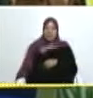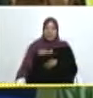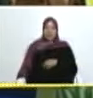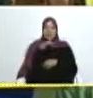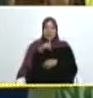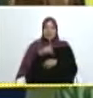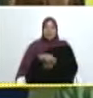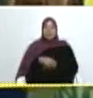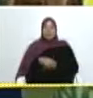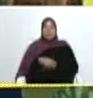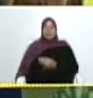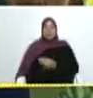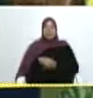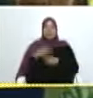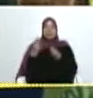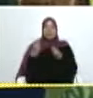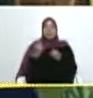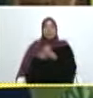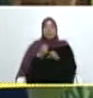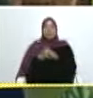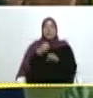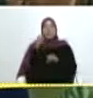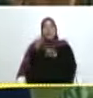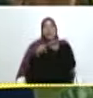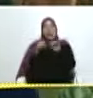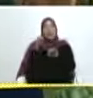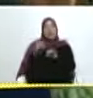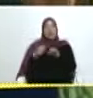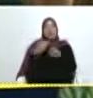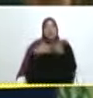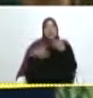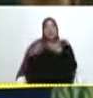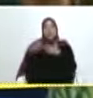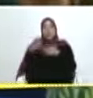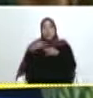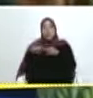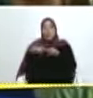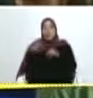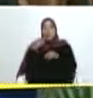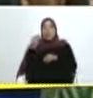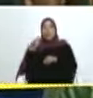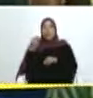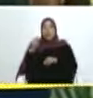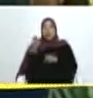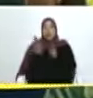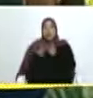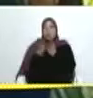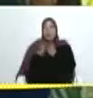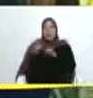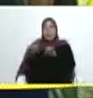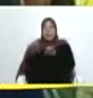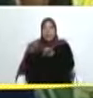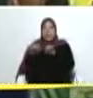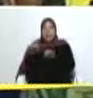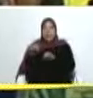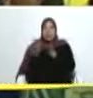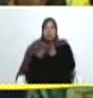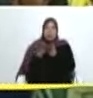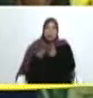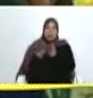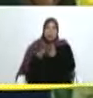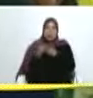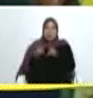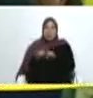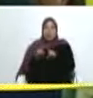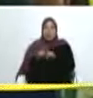ruedas. Vamos a comprar muchas, muchas bicicletas y darle a los muchachos para que vayan a su escuela en bicicleta y así ir